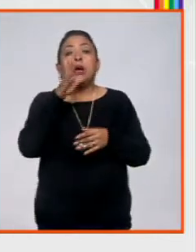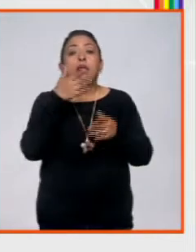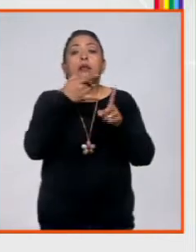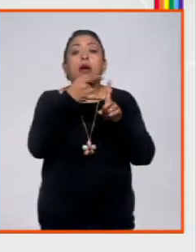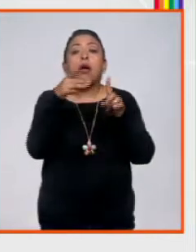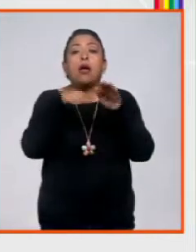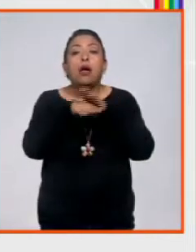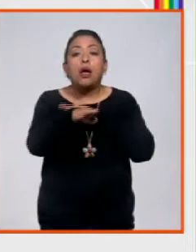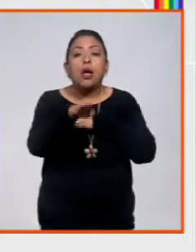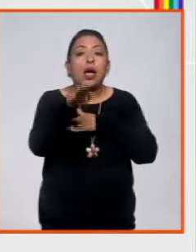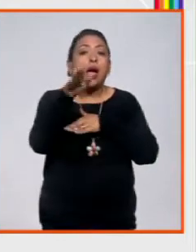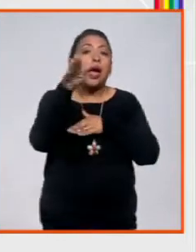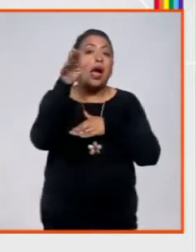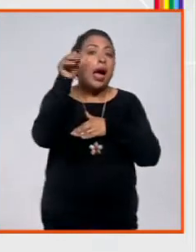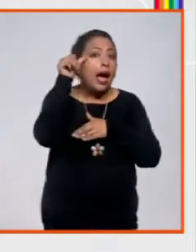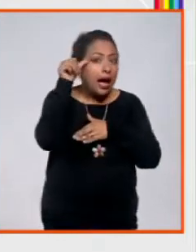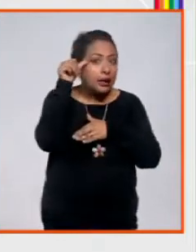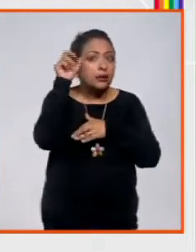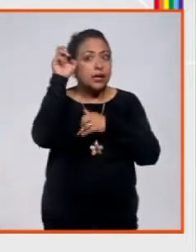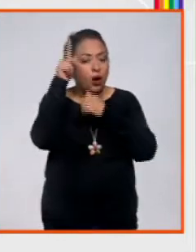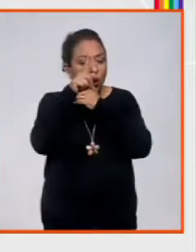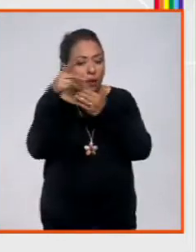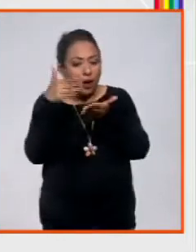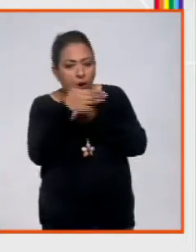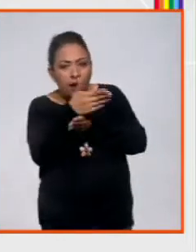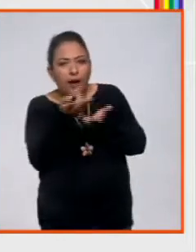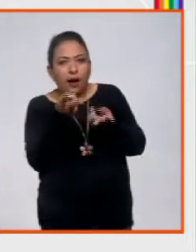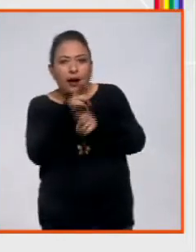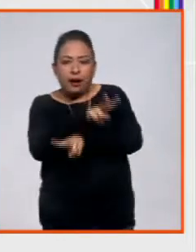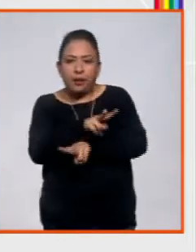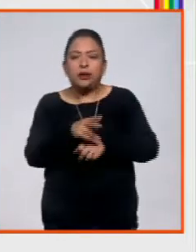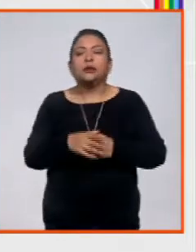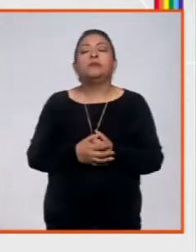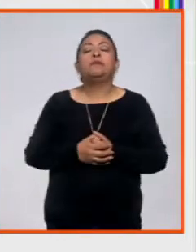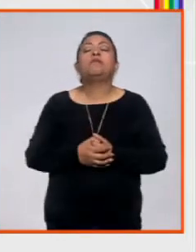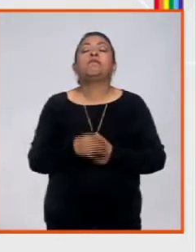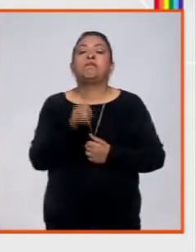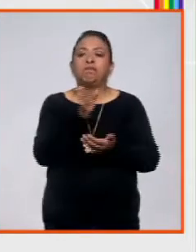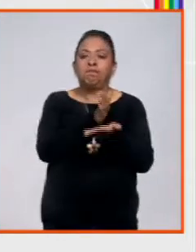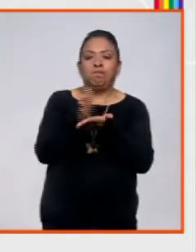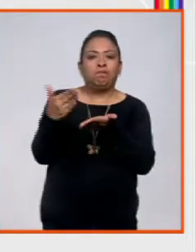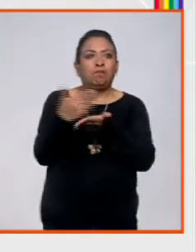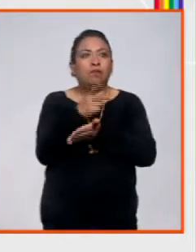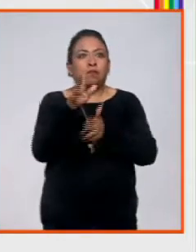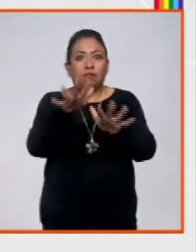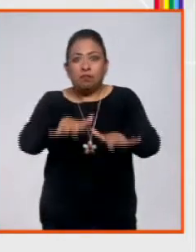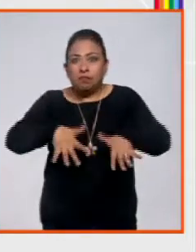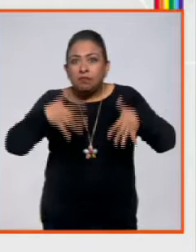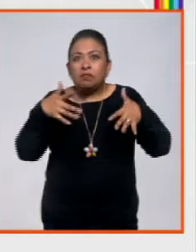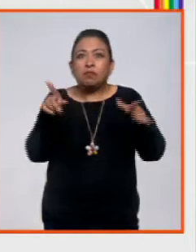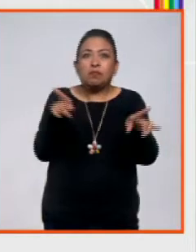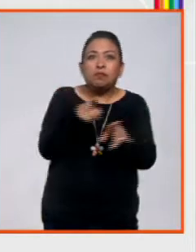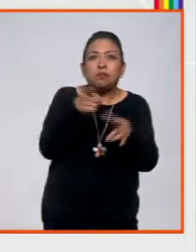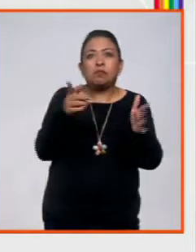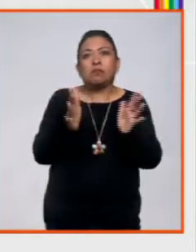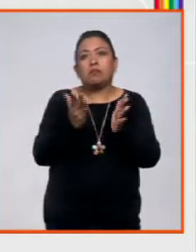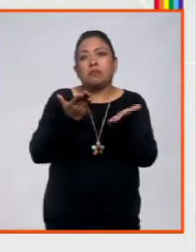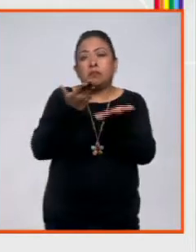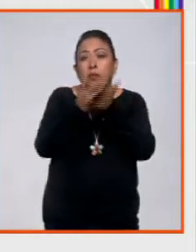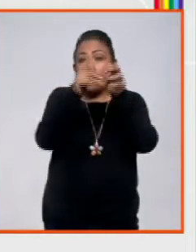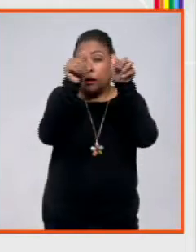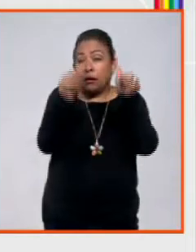entrada a asia desde europa y la puerta entrada europa desde aquí casi es entonces estar en este tipo de conciertos y de propuestas artísticas